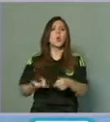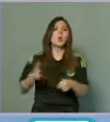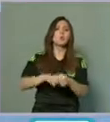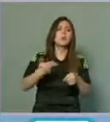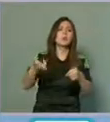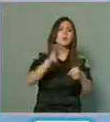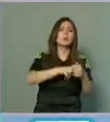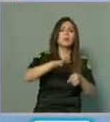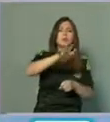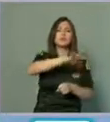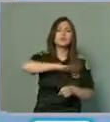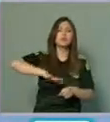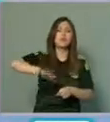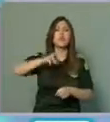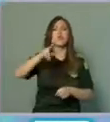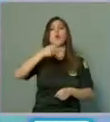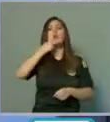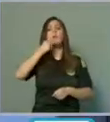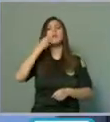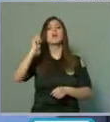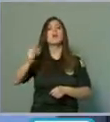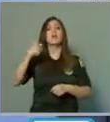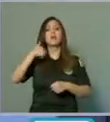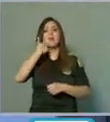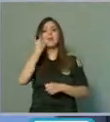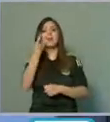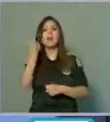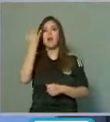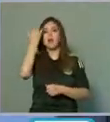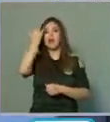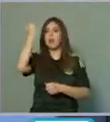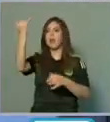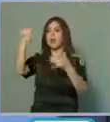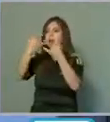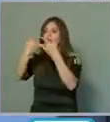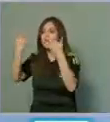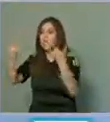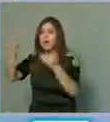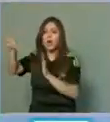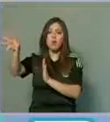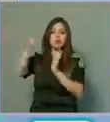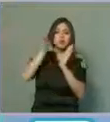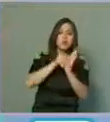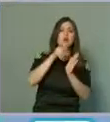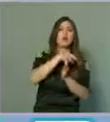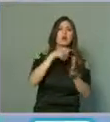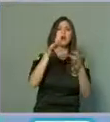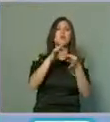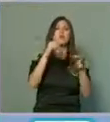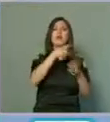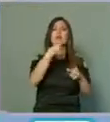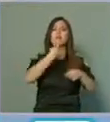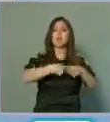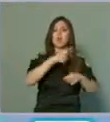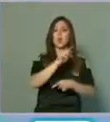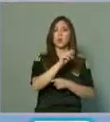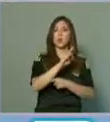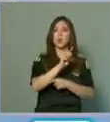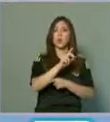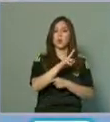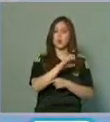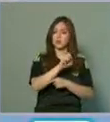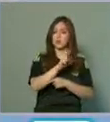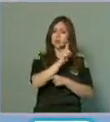mundo, incluyendo cosas que le inspiran, por ejemplo, para el pabellón número 6, ¿no? Aunque no es tuberculosis lo que trata, tiene este matiz